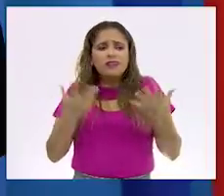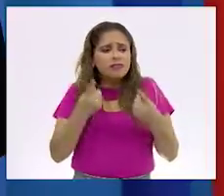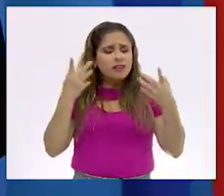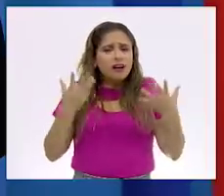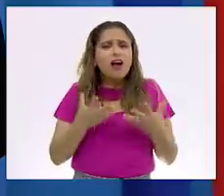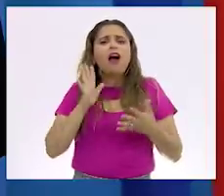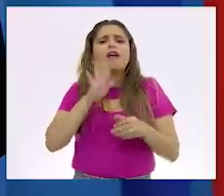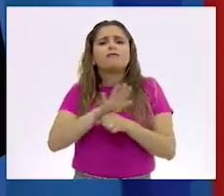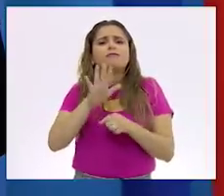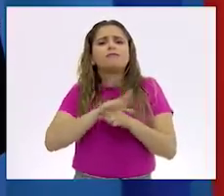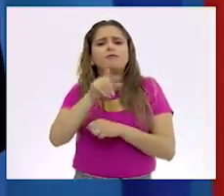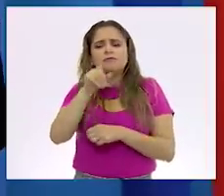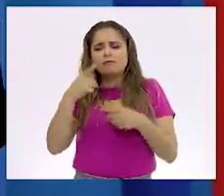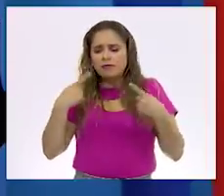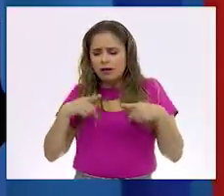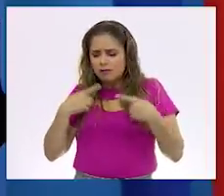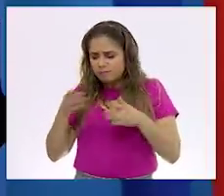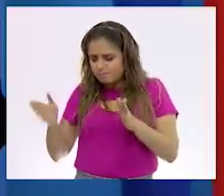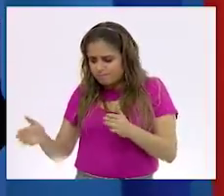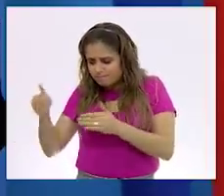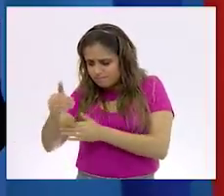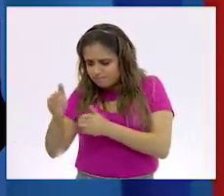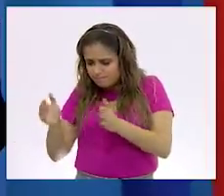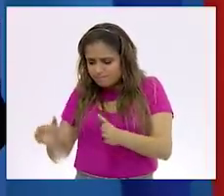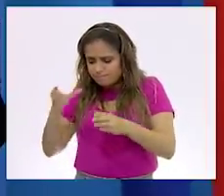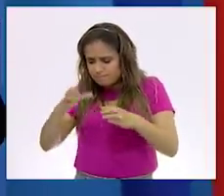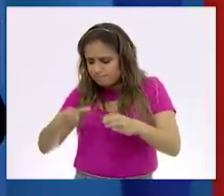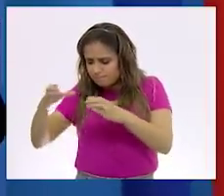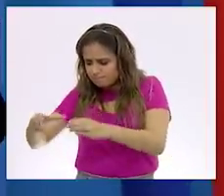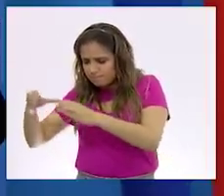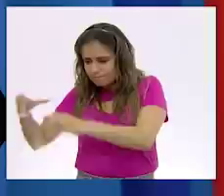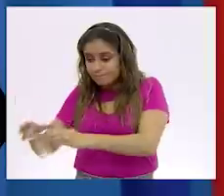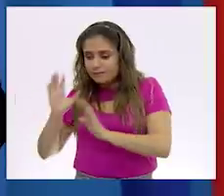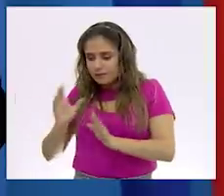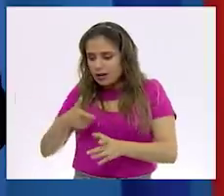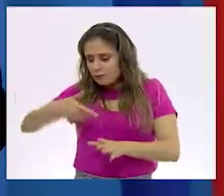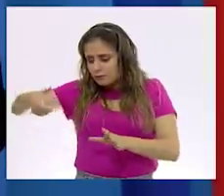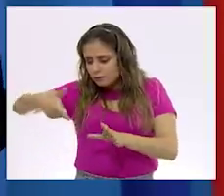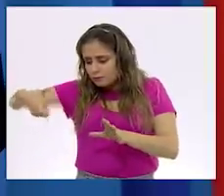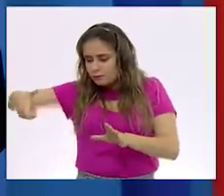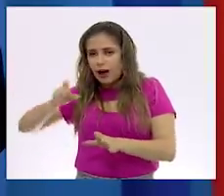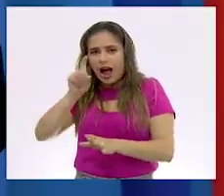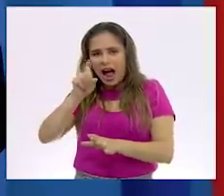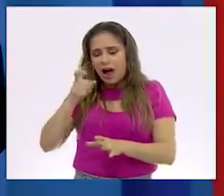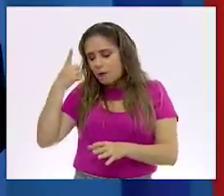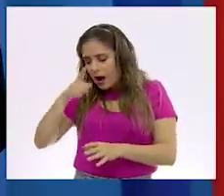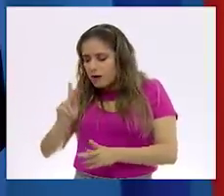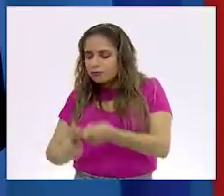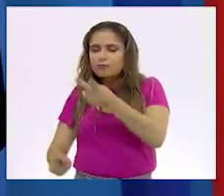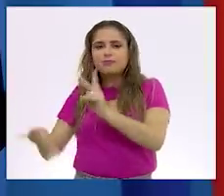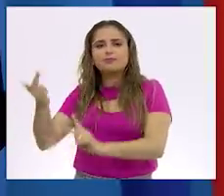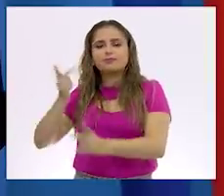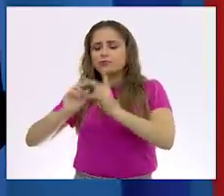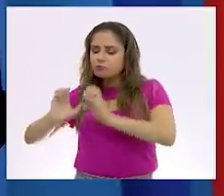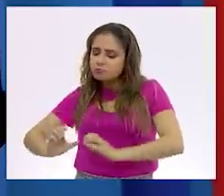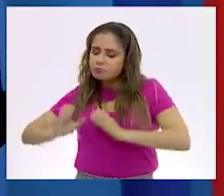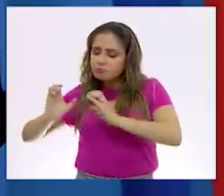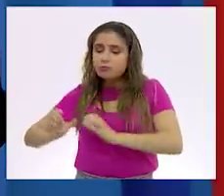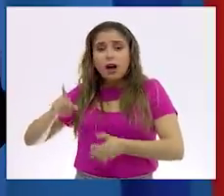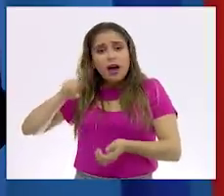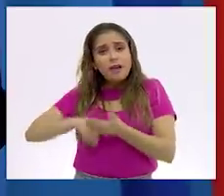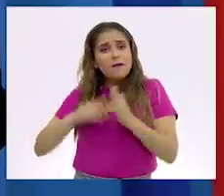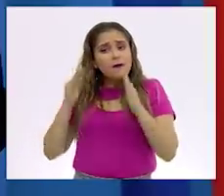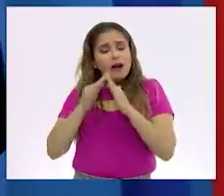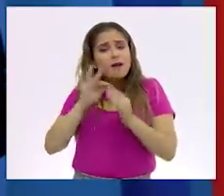personas se las ingenian para cultivar en espacios al aire libre o en interiores, y así producir todo tipo